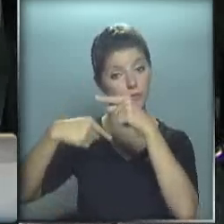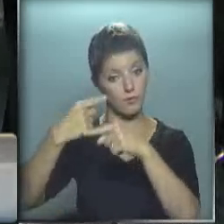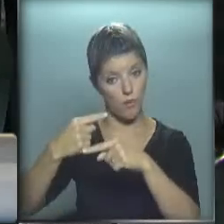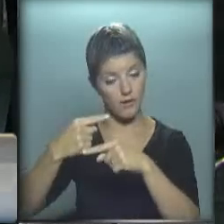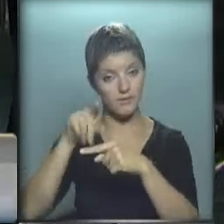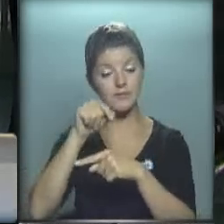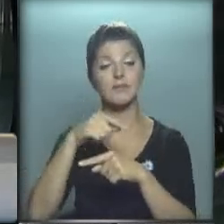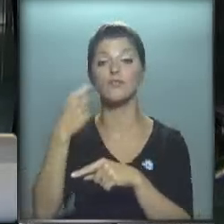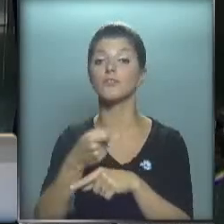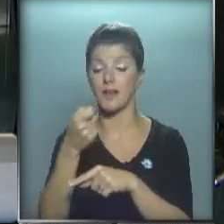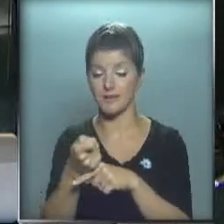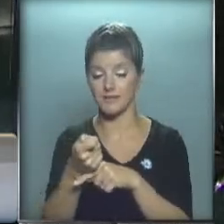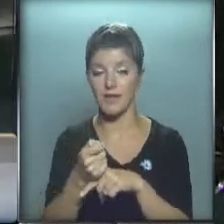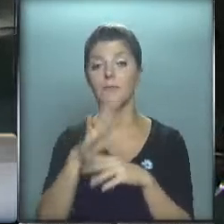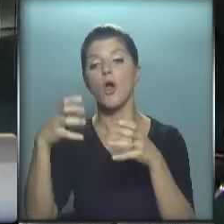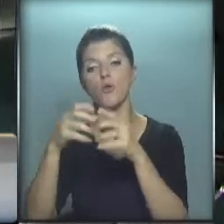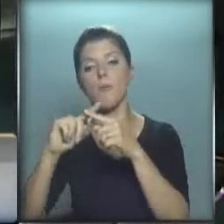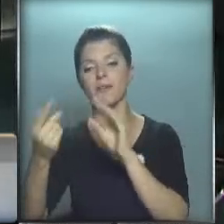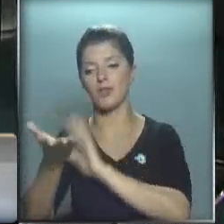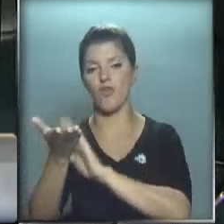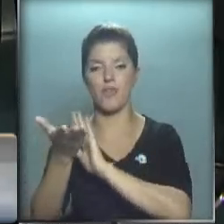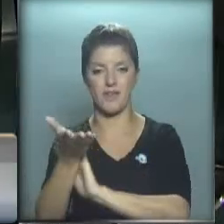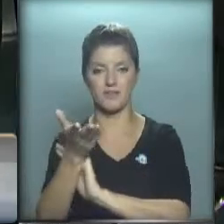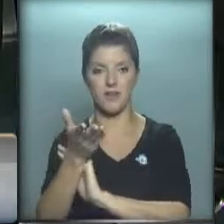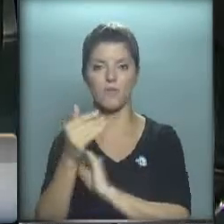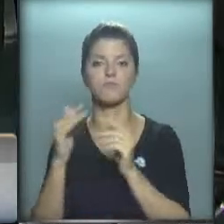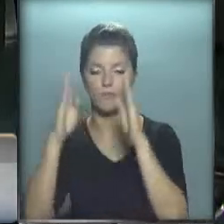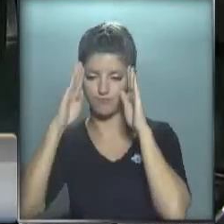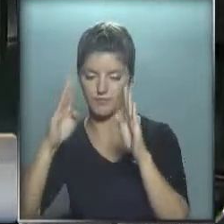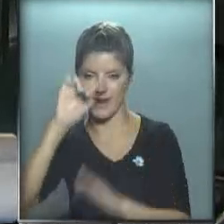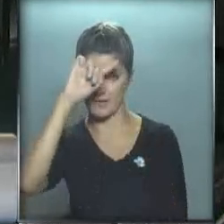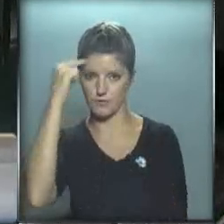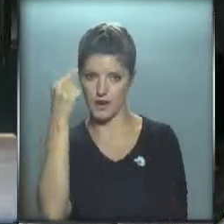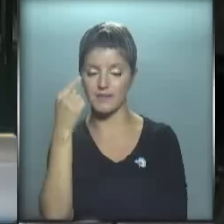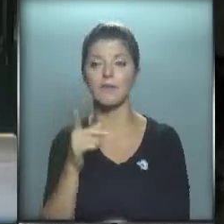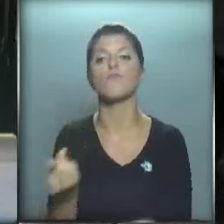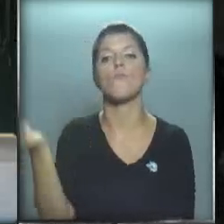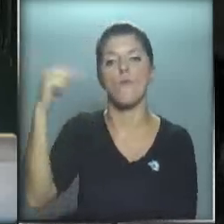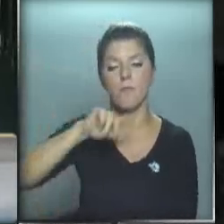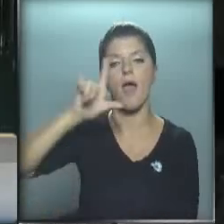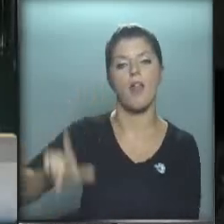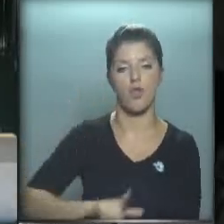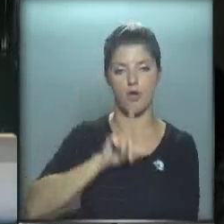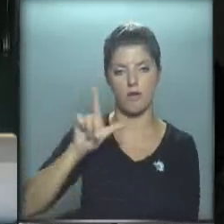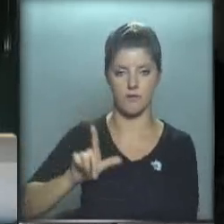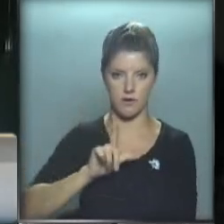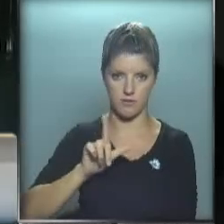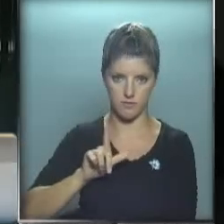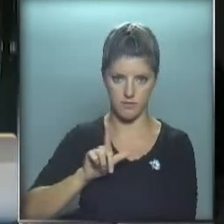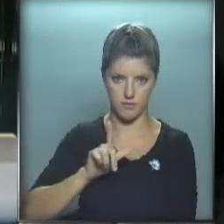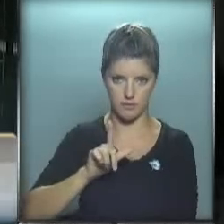respuesta de la extrema derecha en cambio es una respuesta nacionalista que es Volver al a los espacios